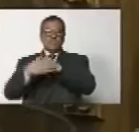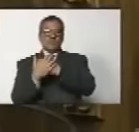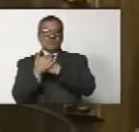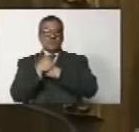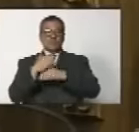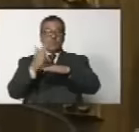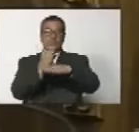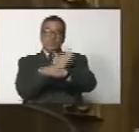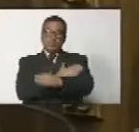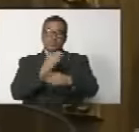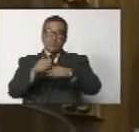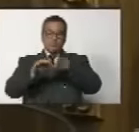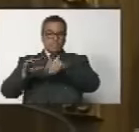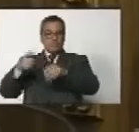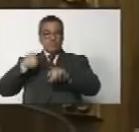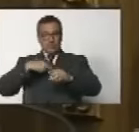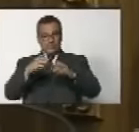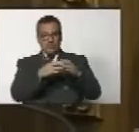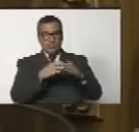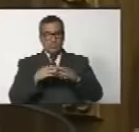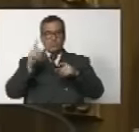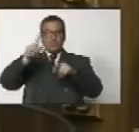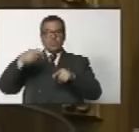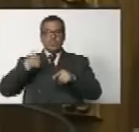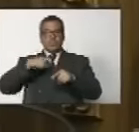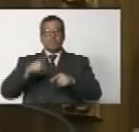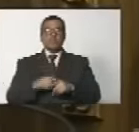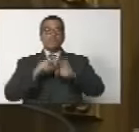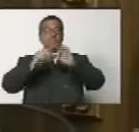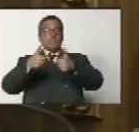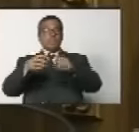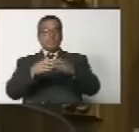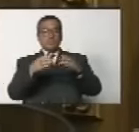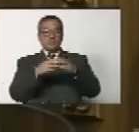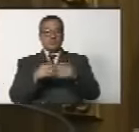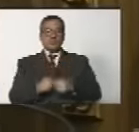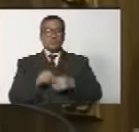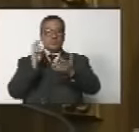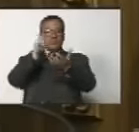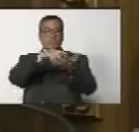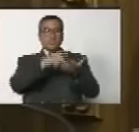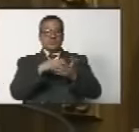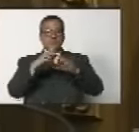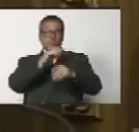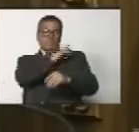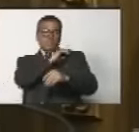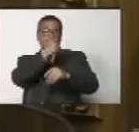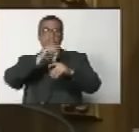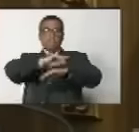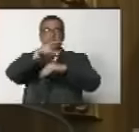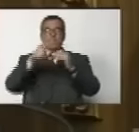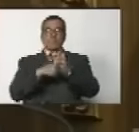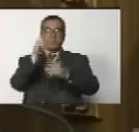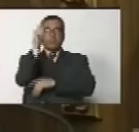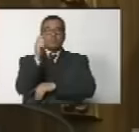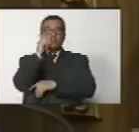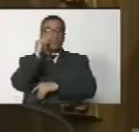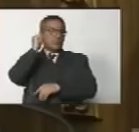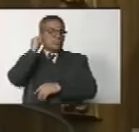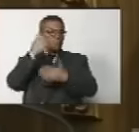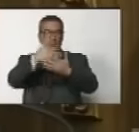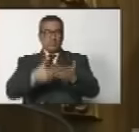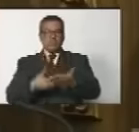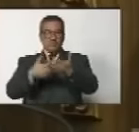Gómez, previo anuncio de secretaría de la existencia del quórum reglamentario, abrió la sesión ordinaria con la asistencia de la Junta Directiva en pleno y de las diputadas y los